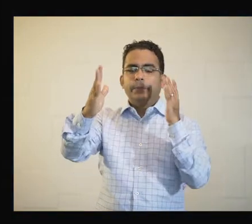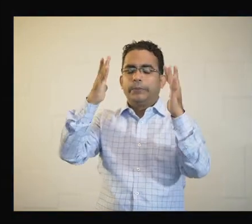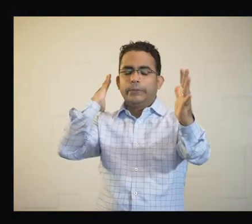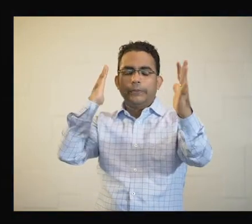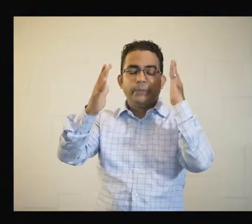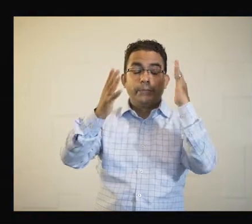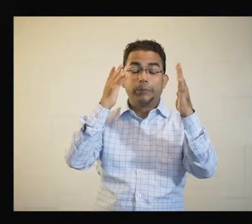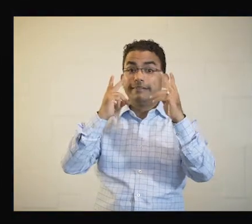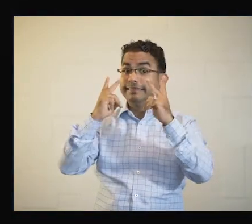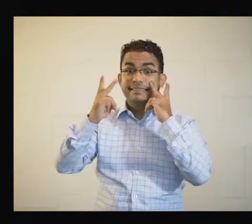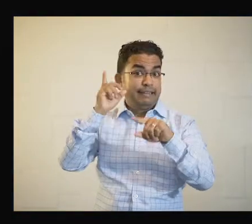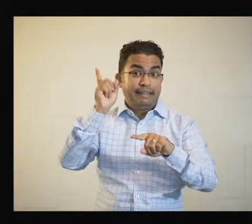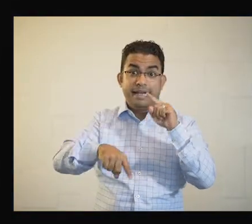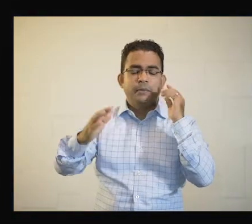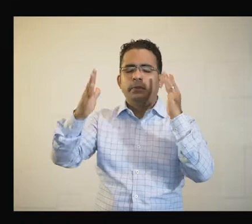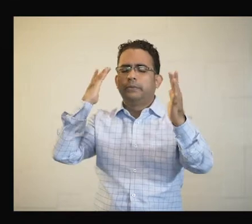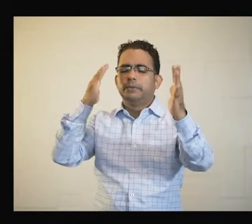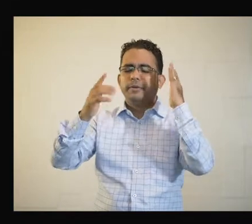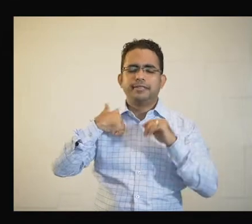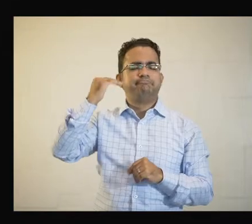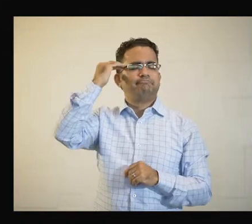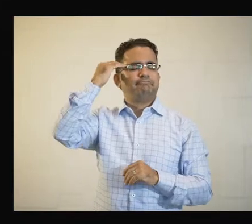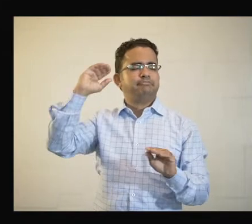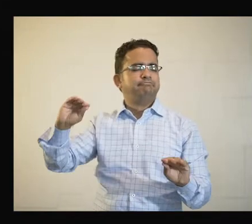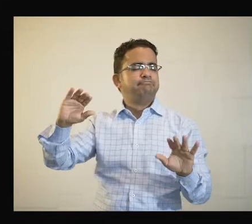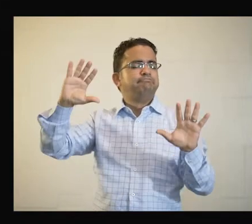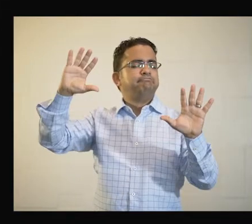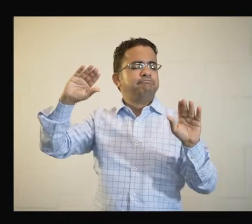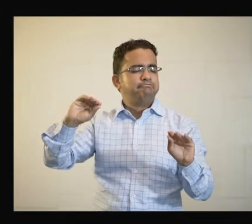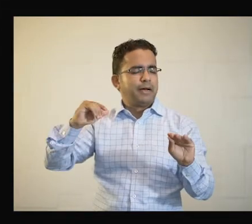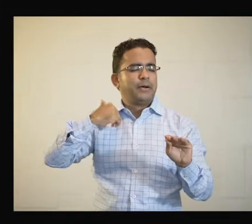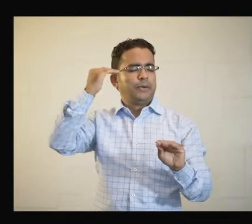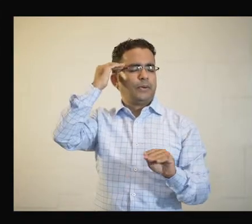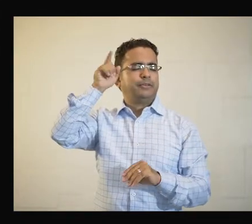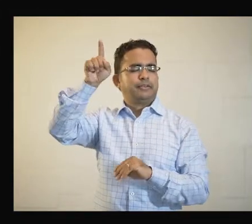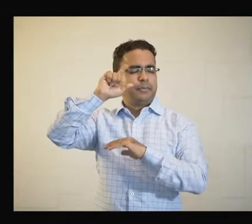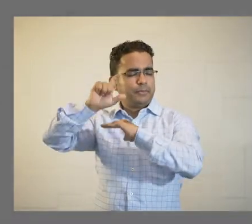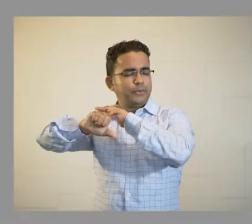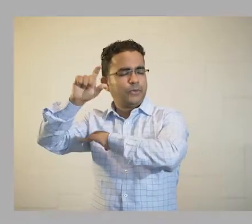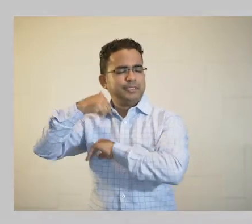que, aunque no la puede ver, siempre sabe dónde está la luna.